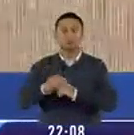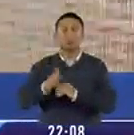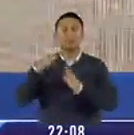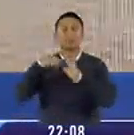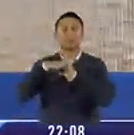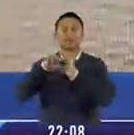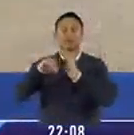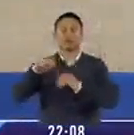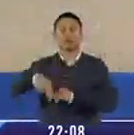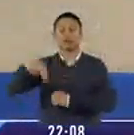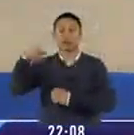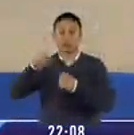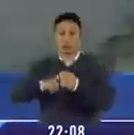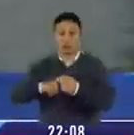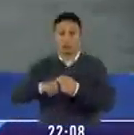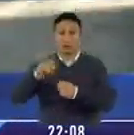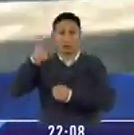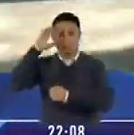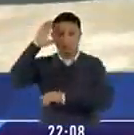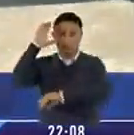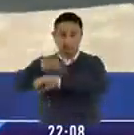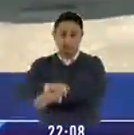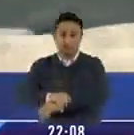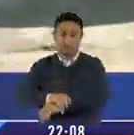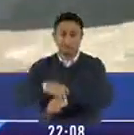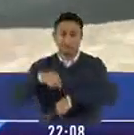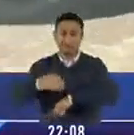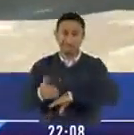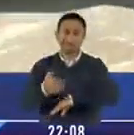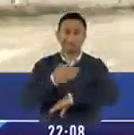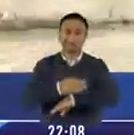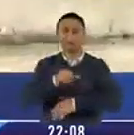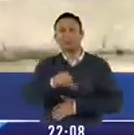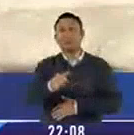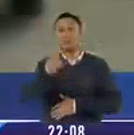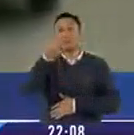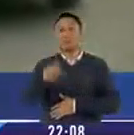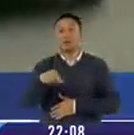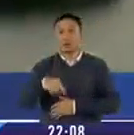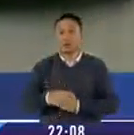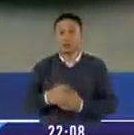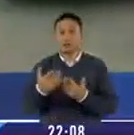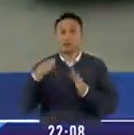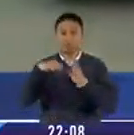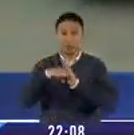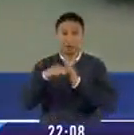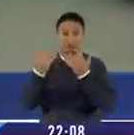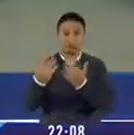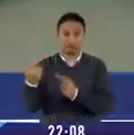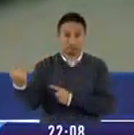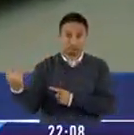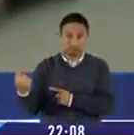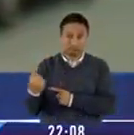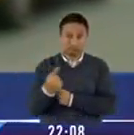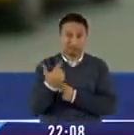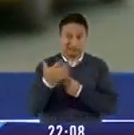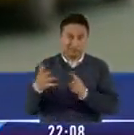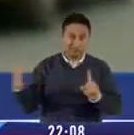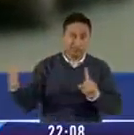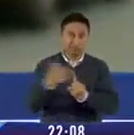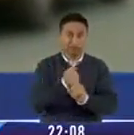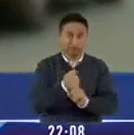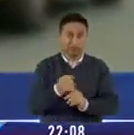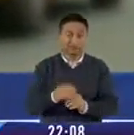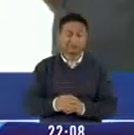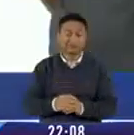bancaria ubicada en el norte de Quito. Al parecer habían perfilado a una víctima y esperaban que salga del banco para empezar el seguimiento. Pero